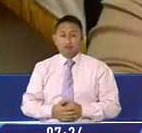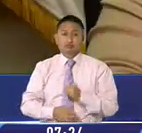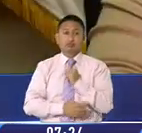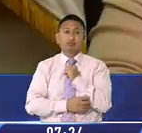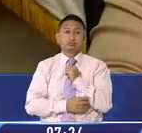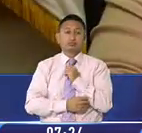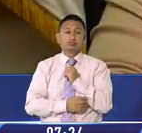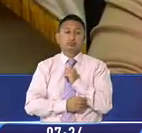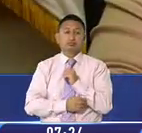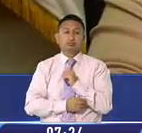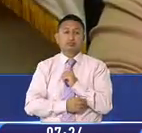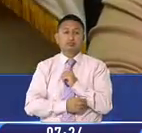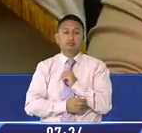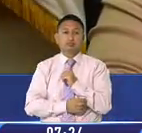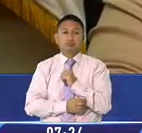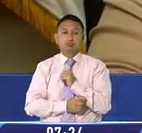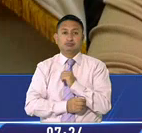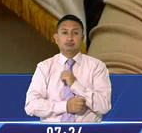equipos de vigilancia